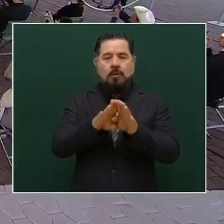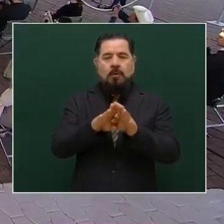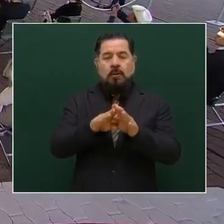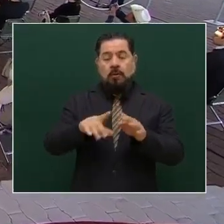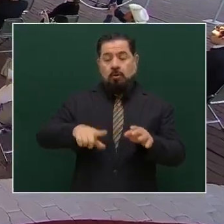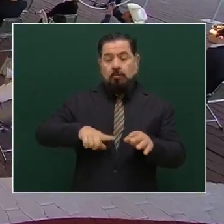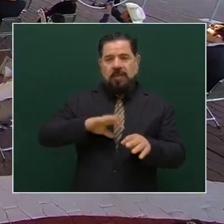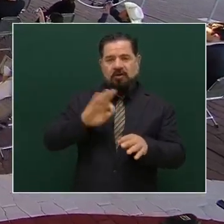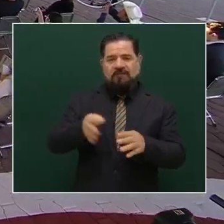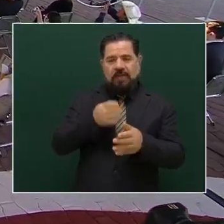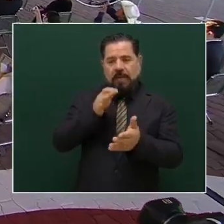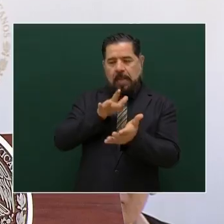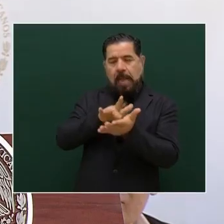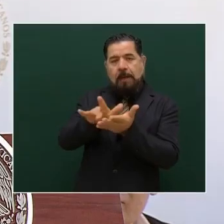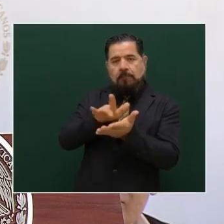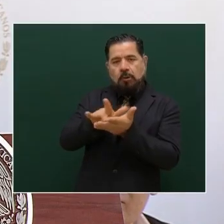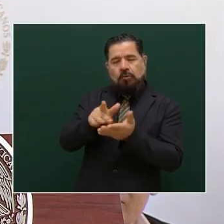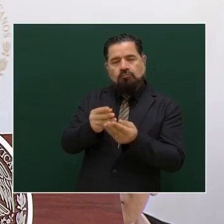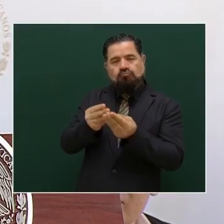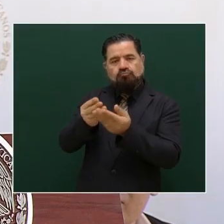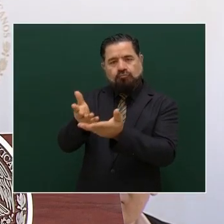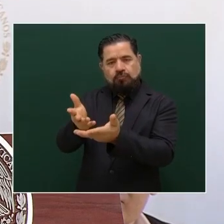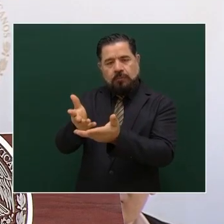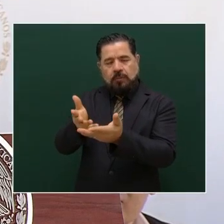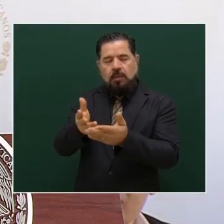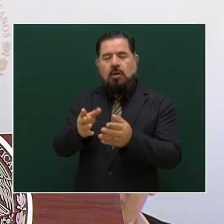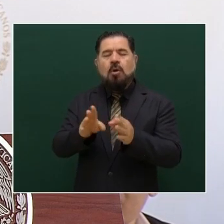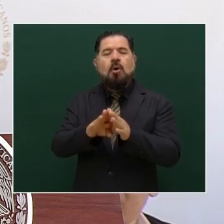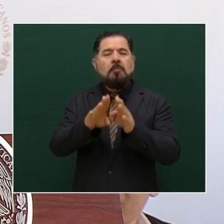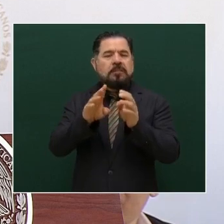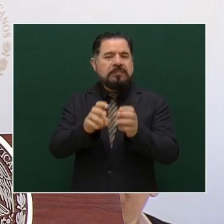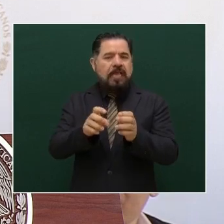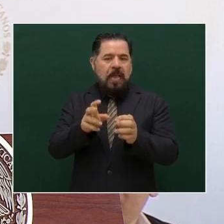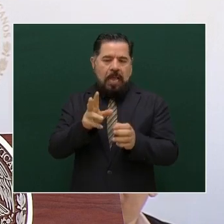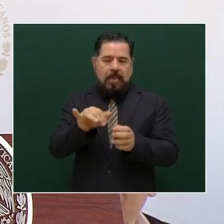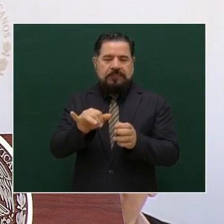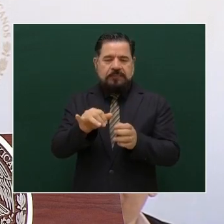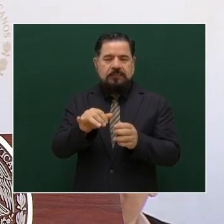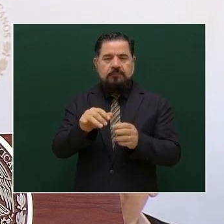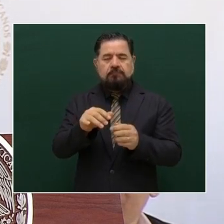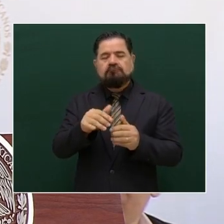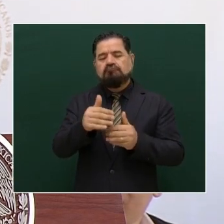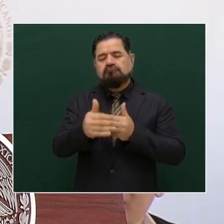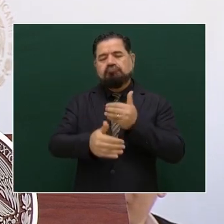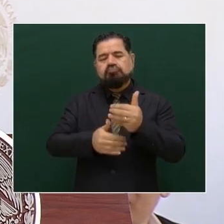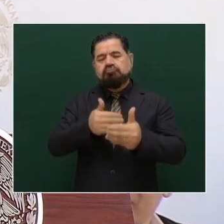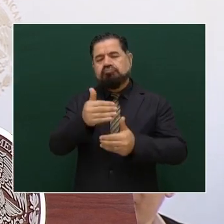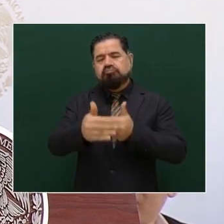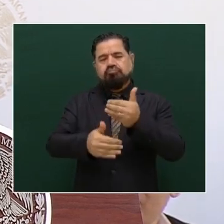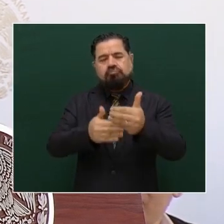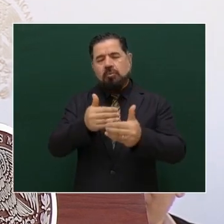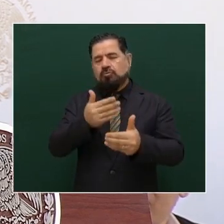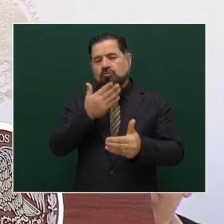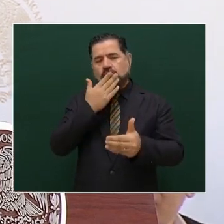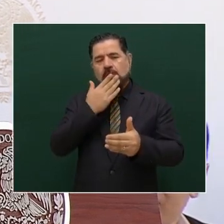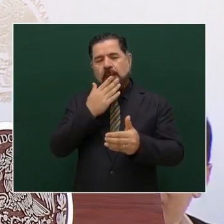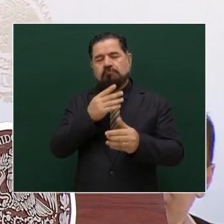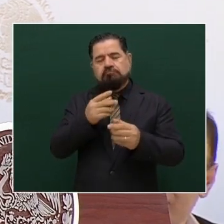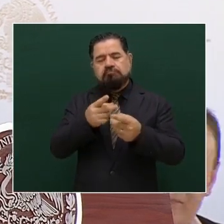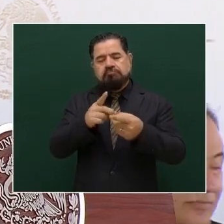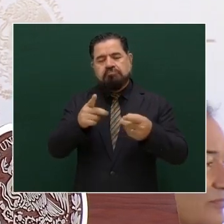Sonora y de cómo está el desarrollo en Sonora, sobre